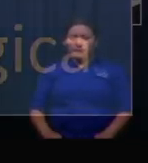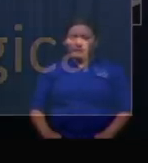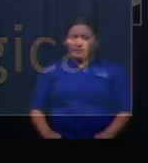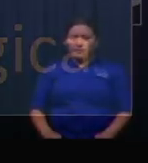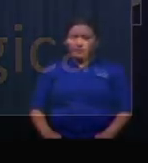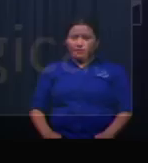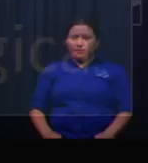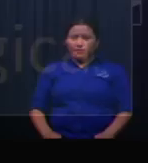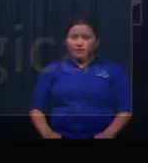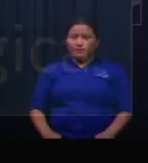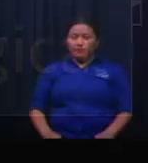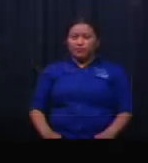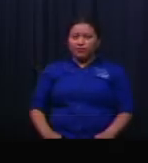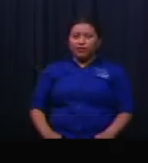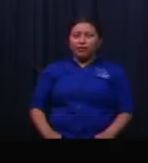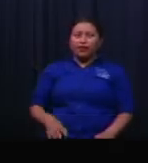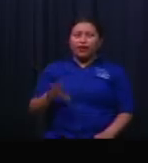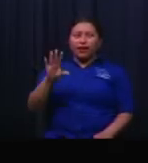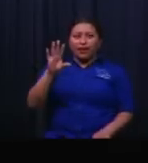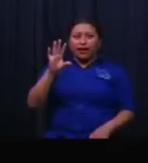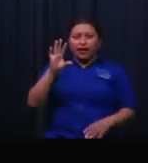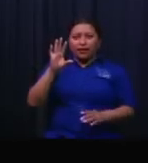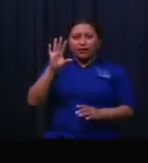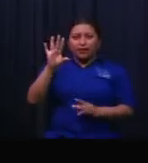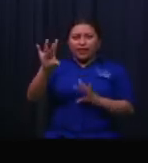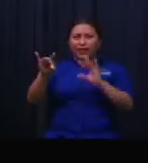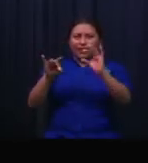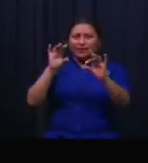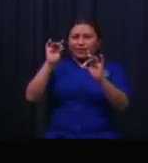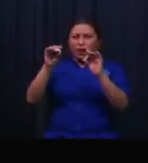hermano, que me están diciendo